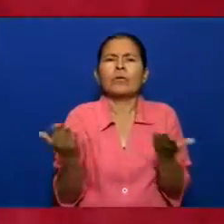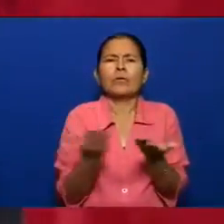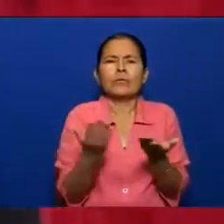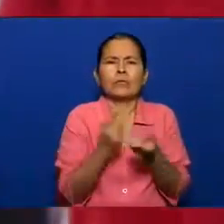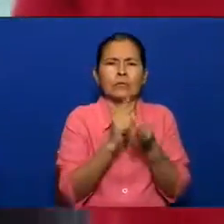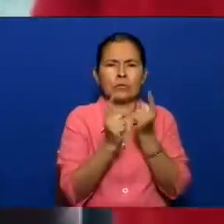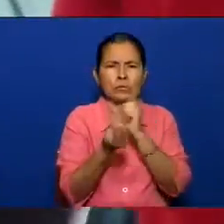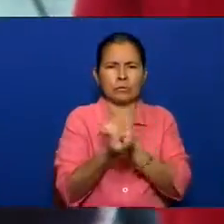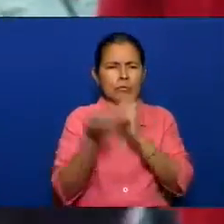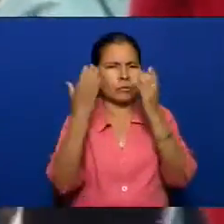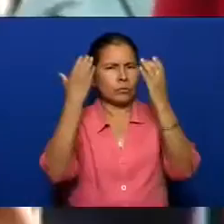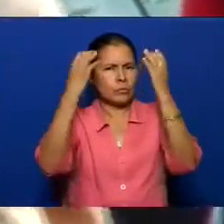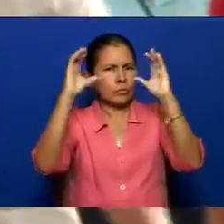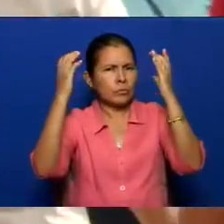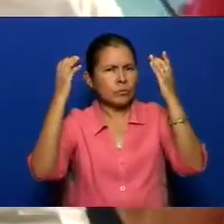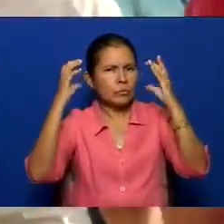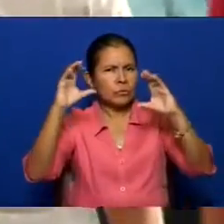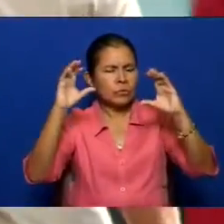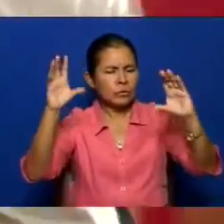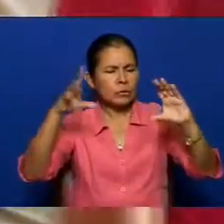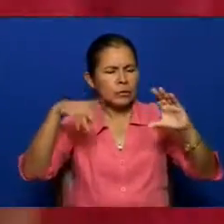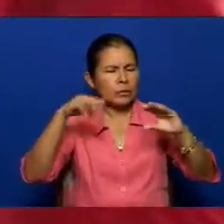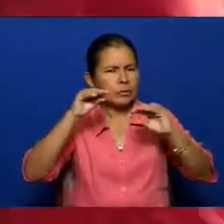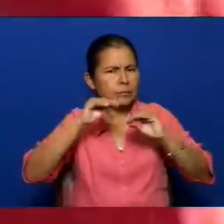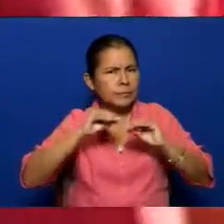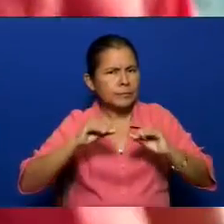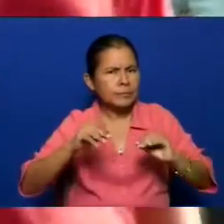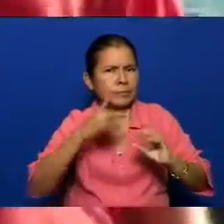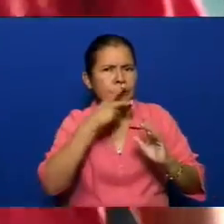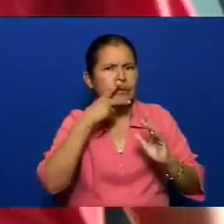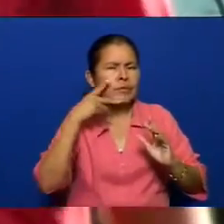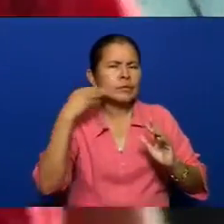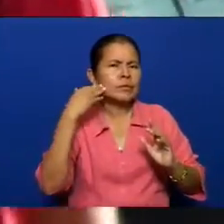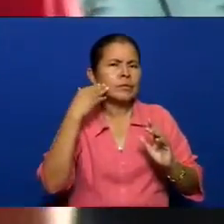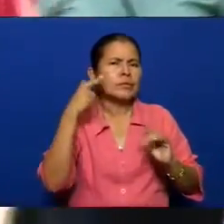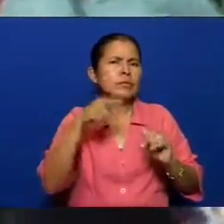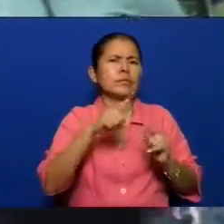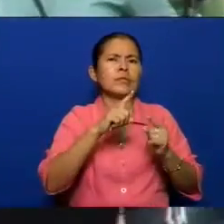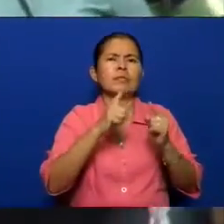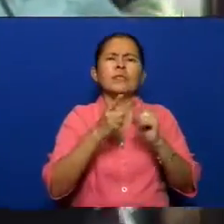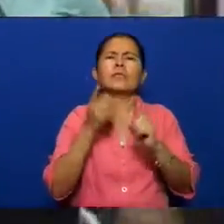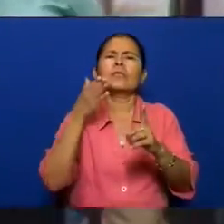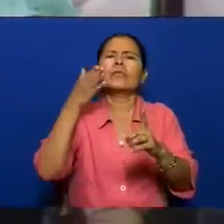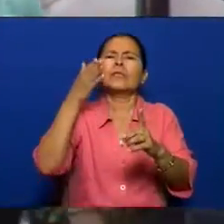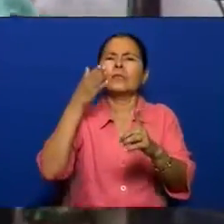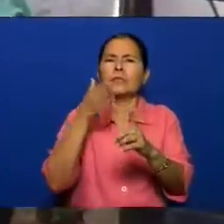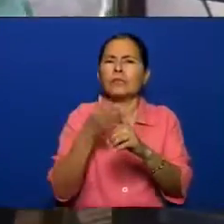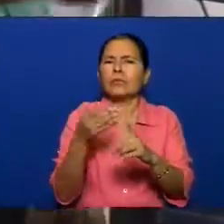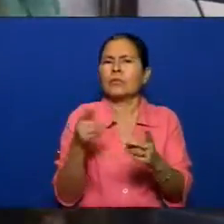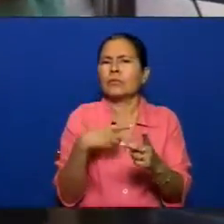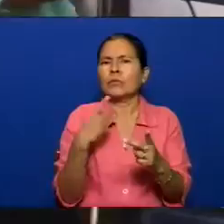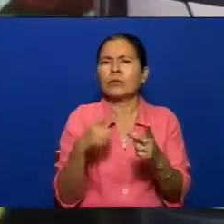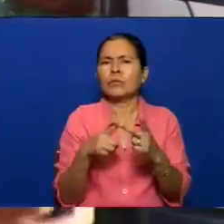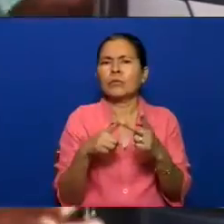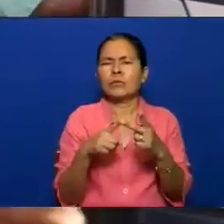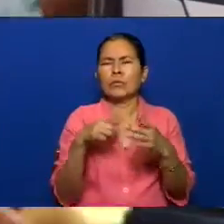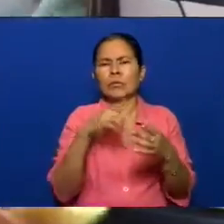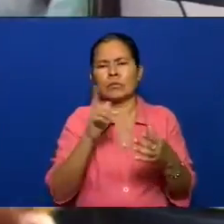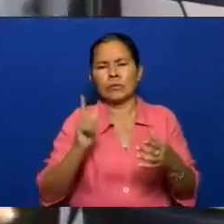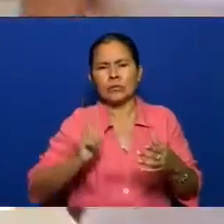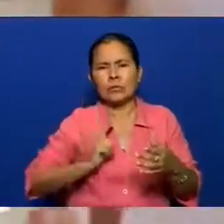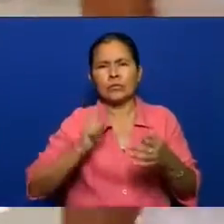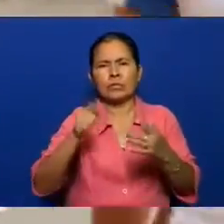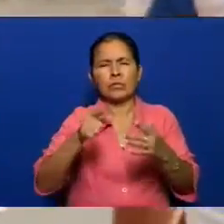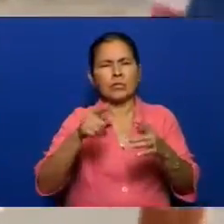cambiar esa percepción de que es normal. Porque el otro reto que tenemos es que cuando hay, digamos,